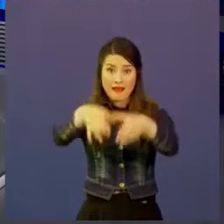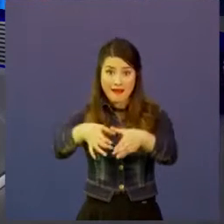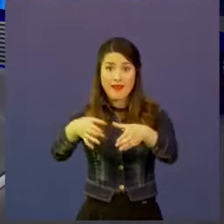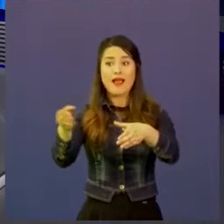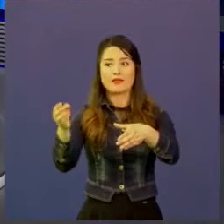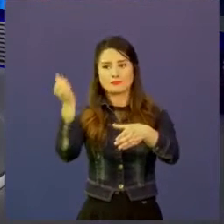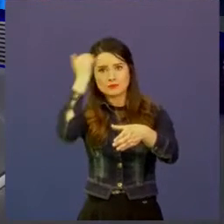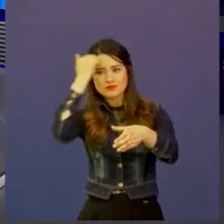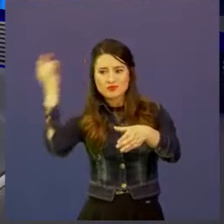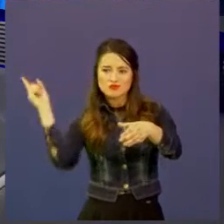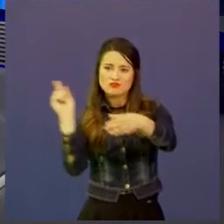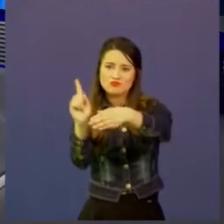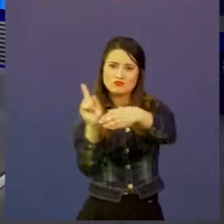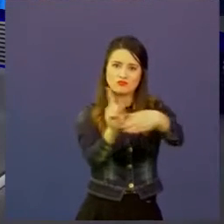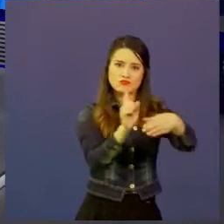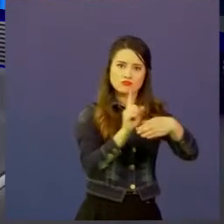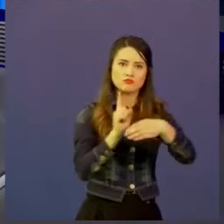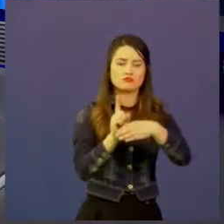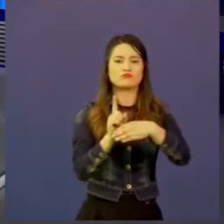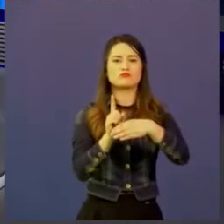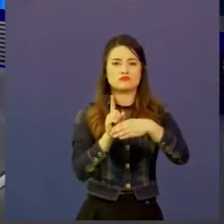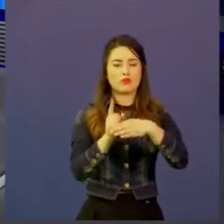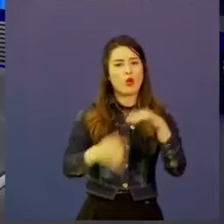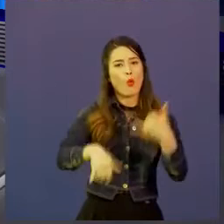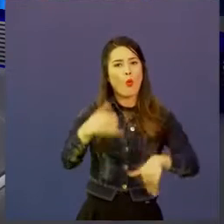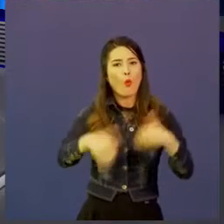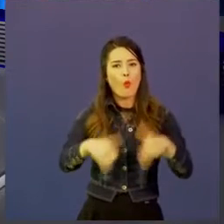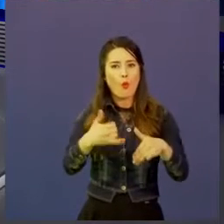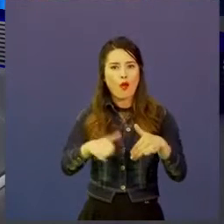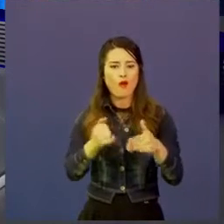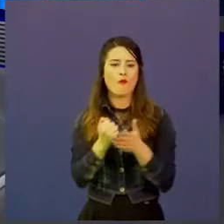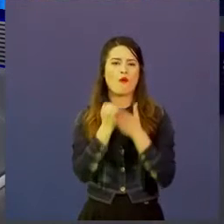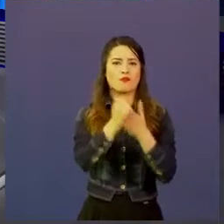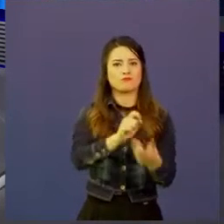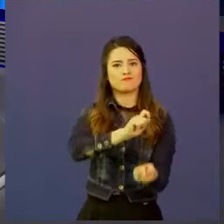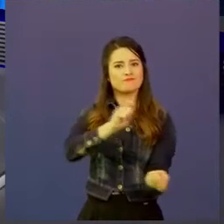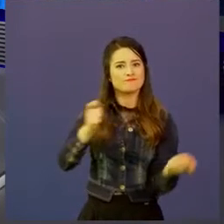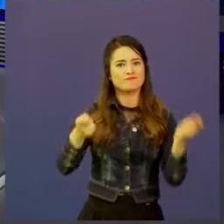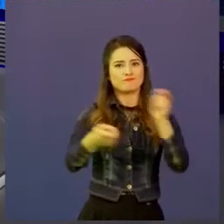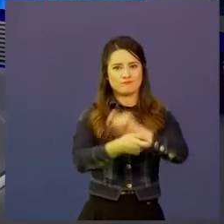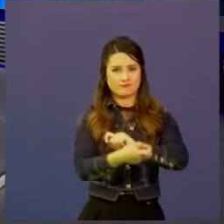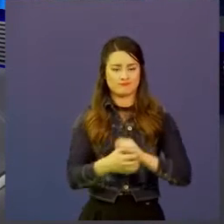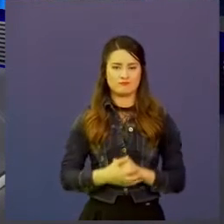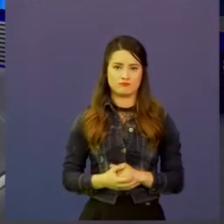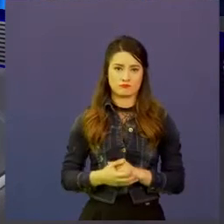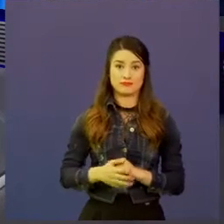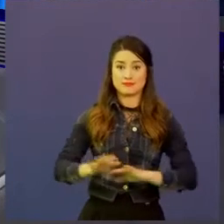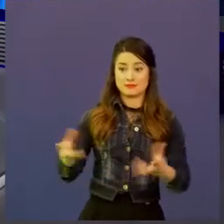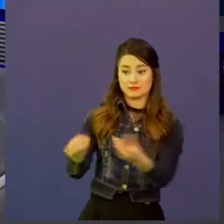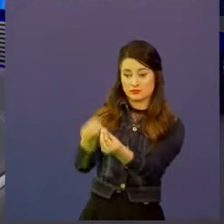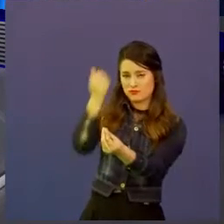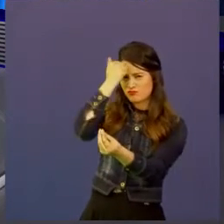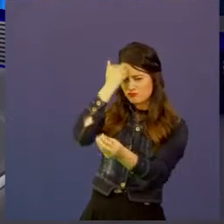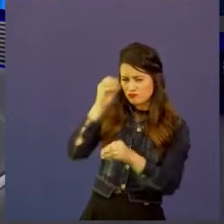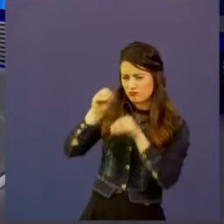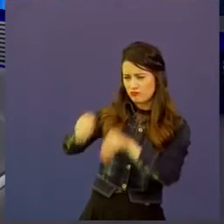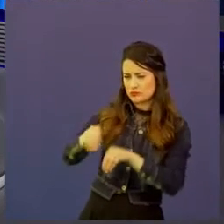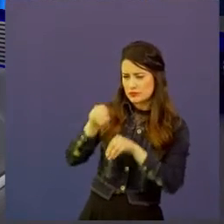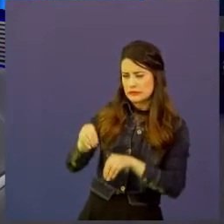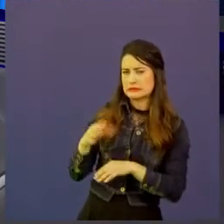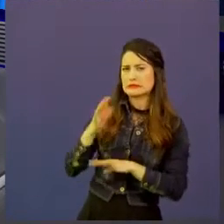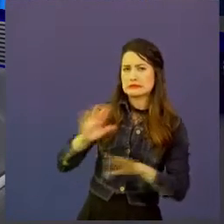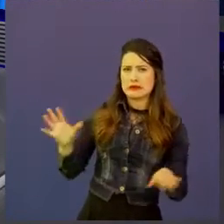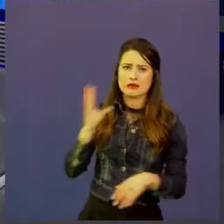que tenemos para que las transformaciones sucedan. Y lo que hemos visto también a través de la formación y a través de las diferentes experiencias